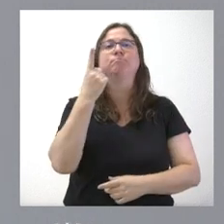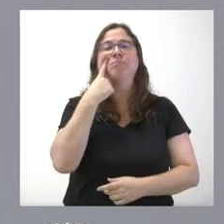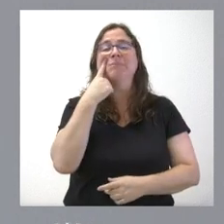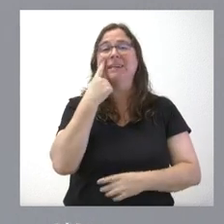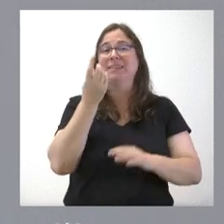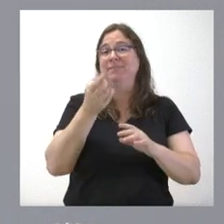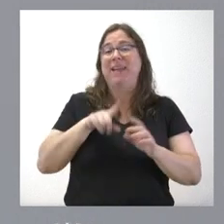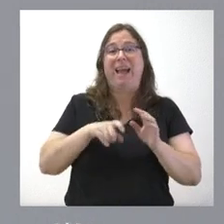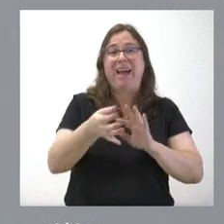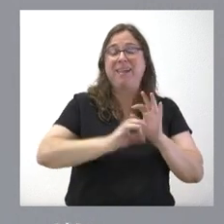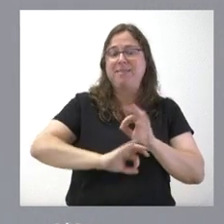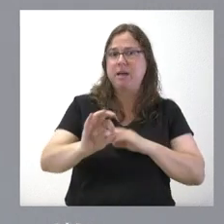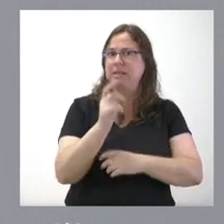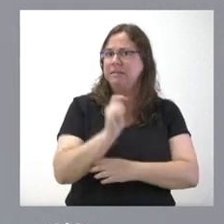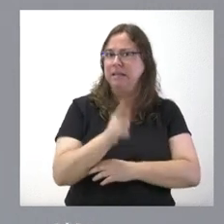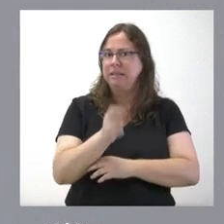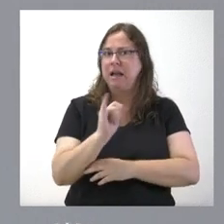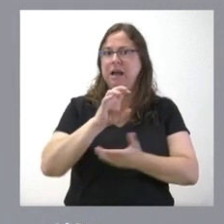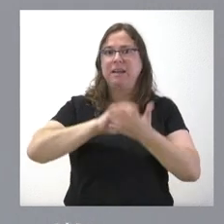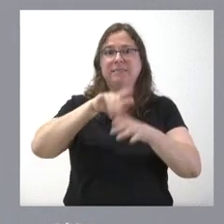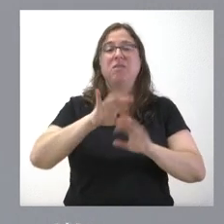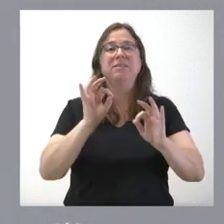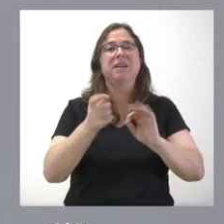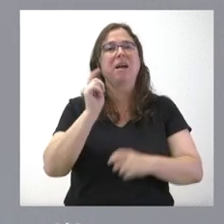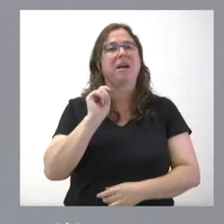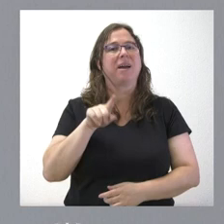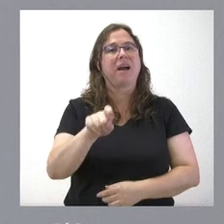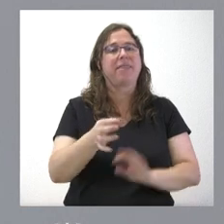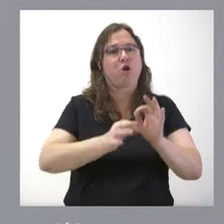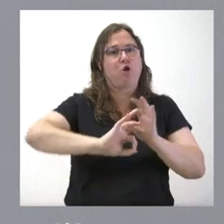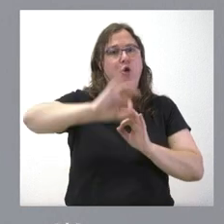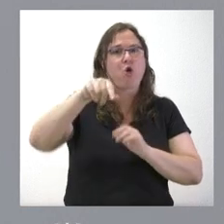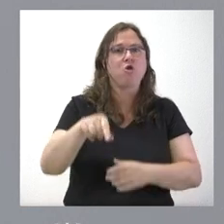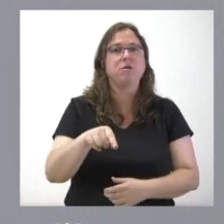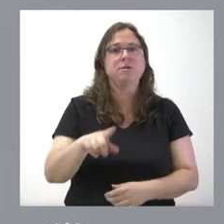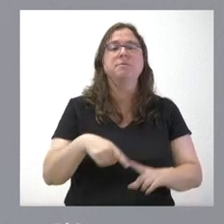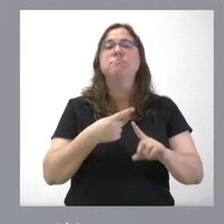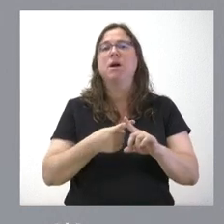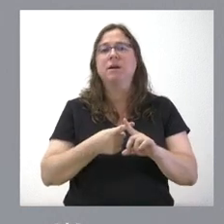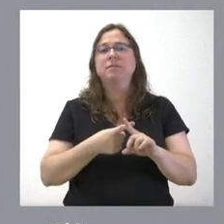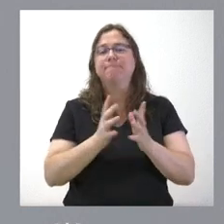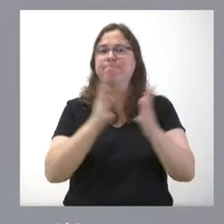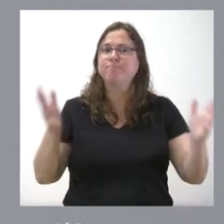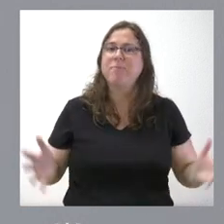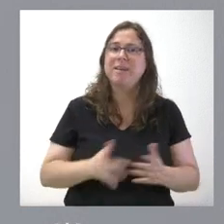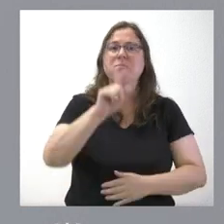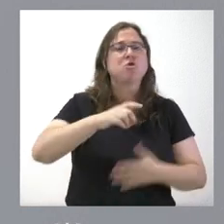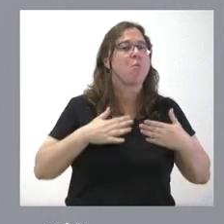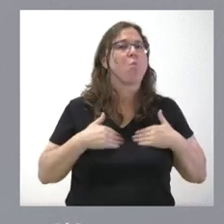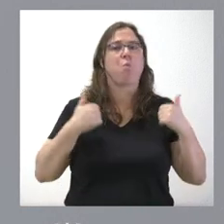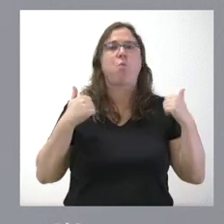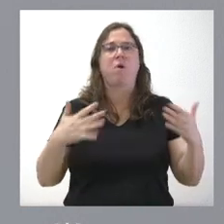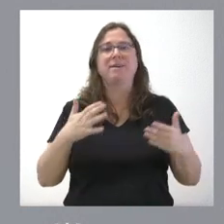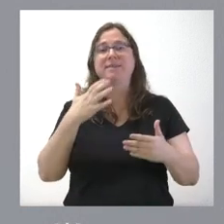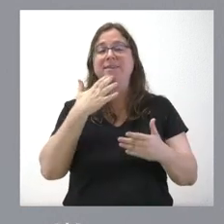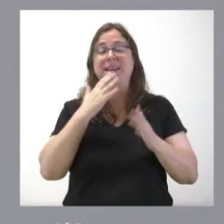cánceres más prevalentes en nuestra comunidad que es el cáncer colorectal y que animamos a cualquier ciudadano que esté